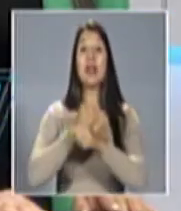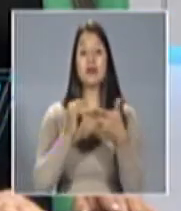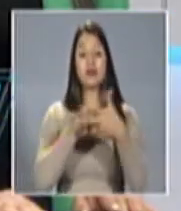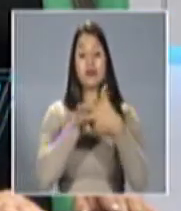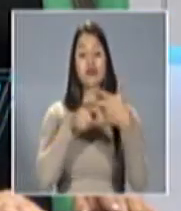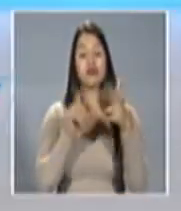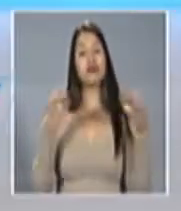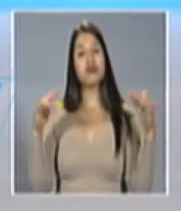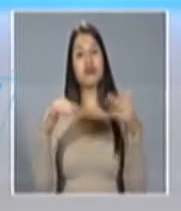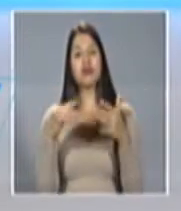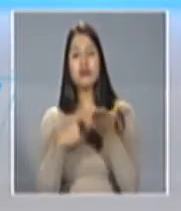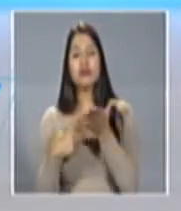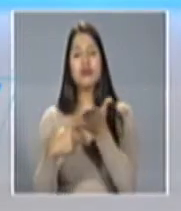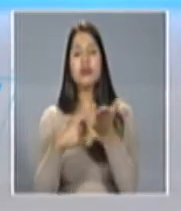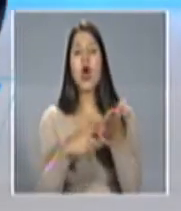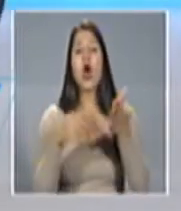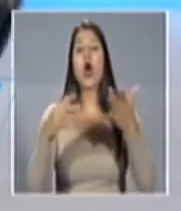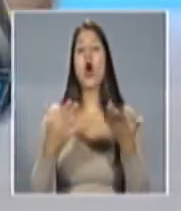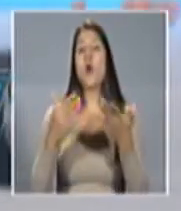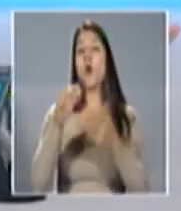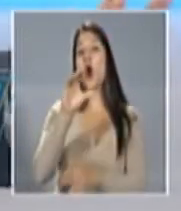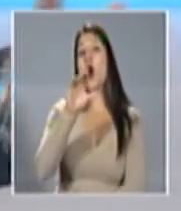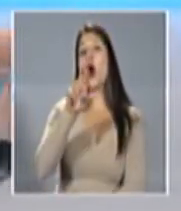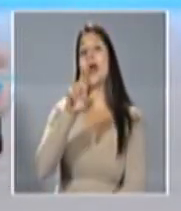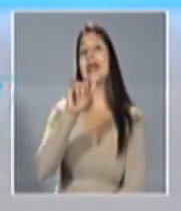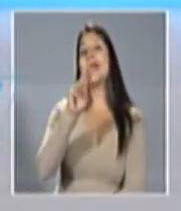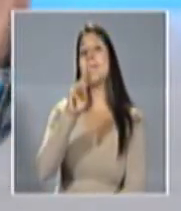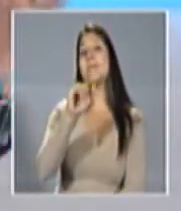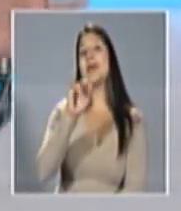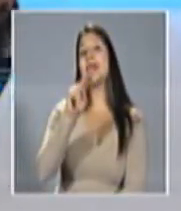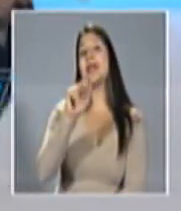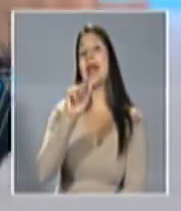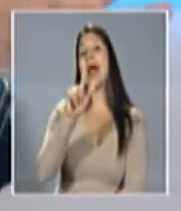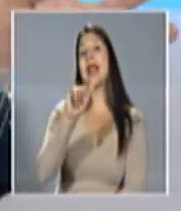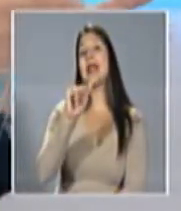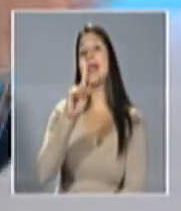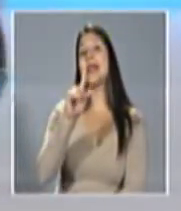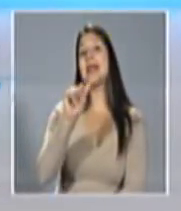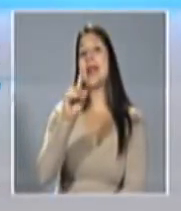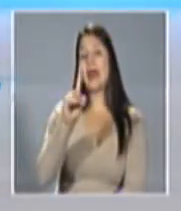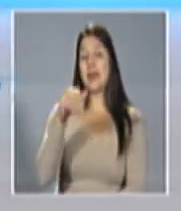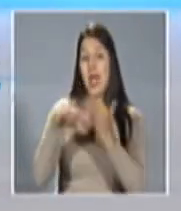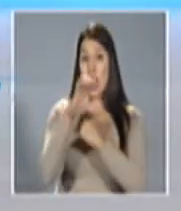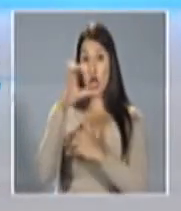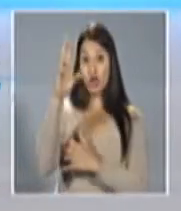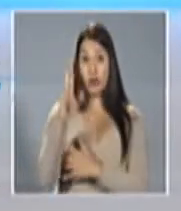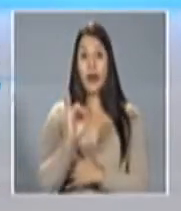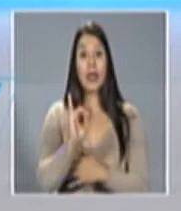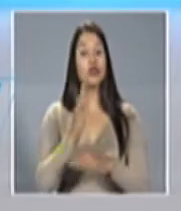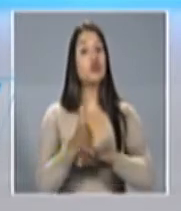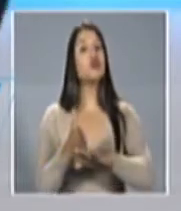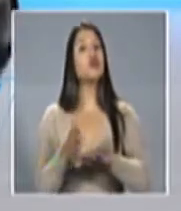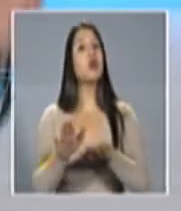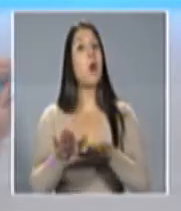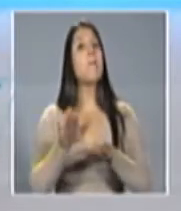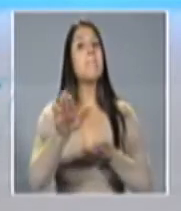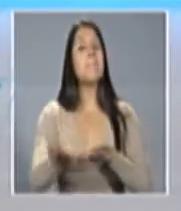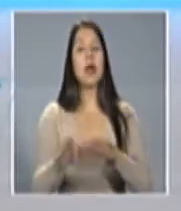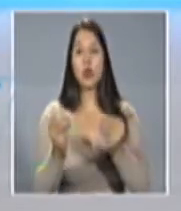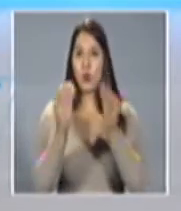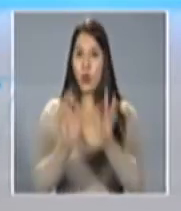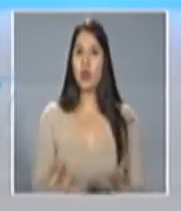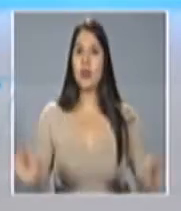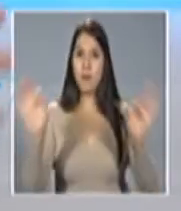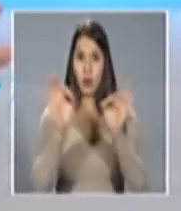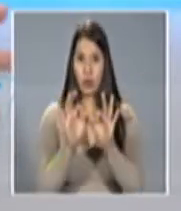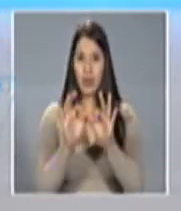analizar el tema de la criminalidad en Costa Rica. Eso va a ser un espacio que podría ser importante. Es una iniciativa del Acuerdo Nacional, es decir, el Acuerdo Nacional fue una